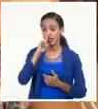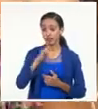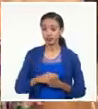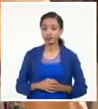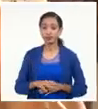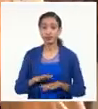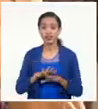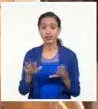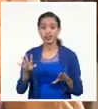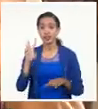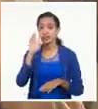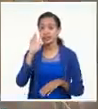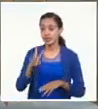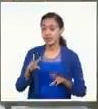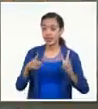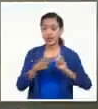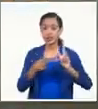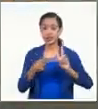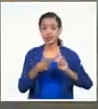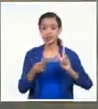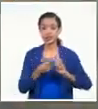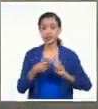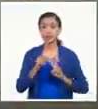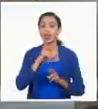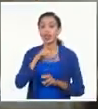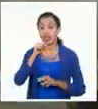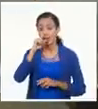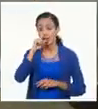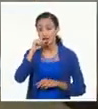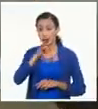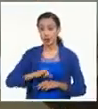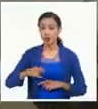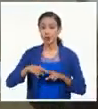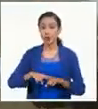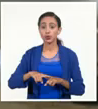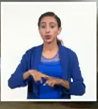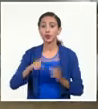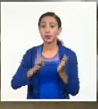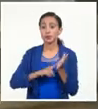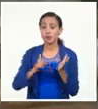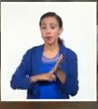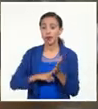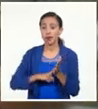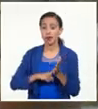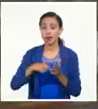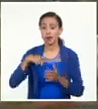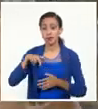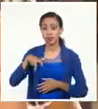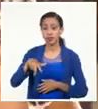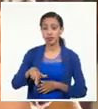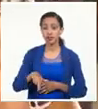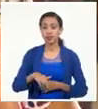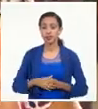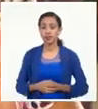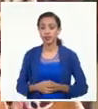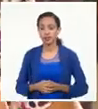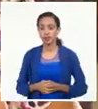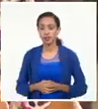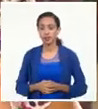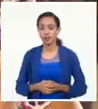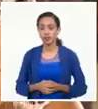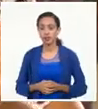ve en la televisión Elian con el padre y ya bajando del avión, él